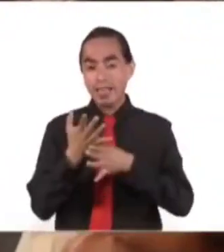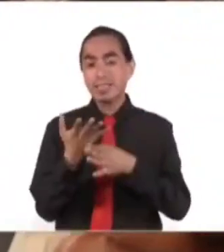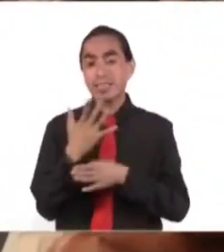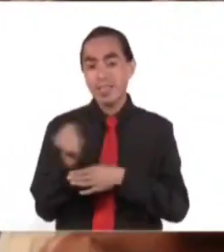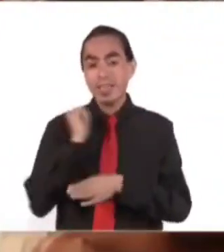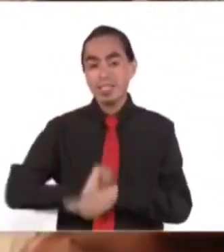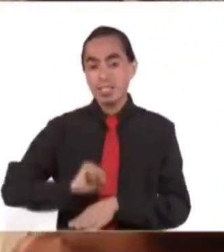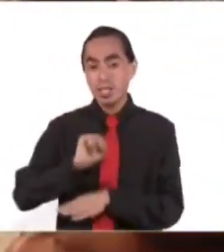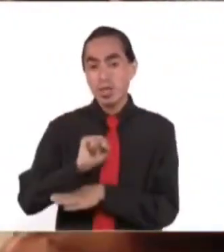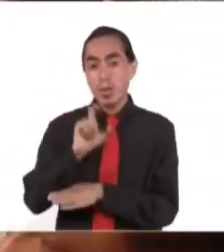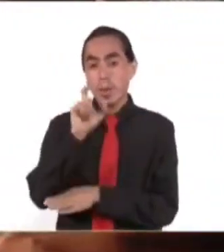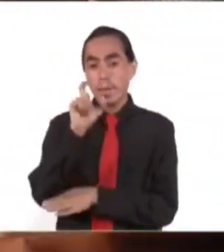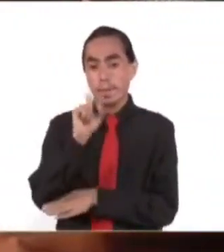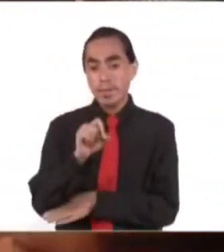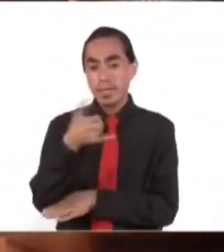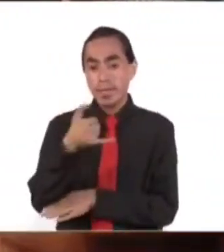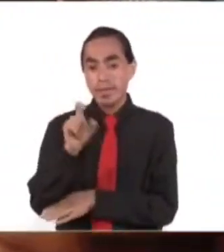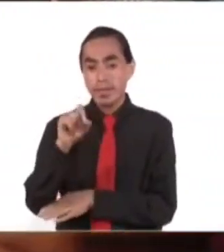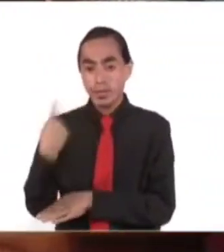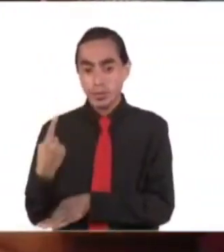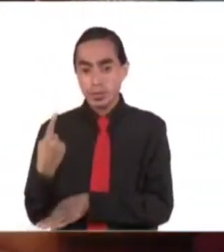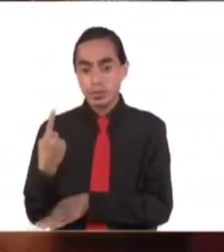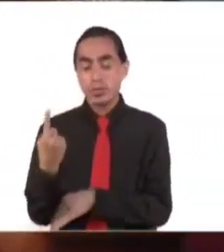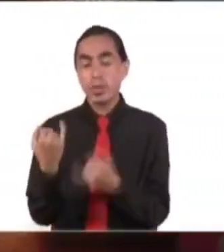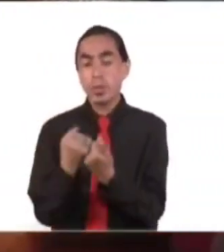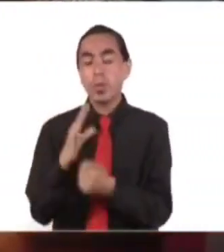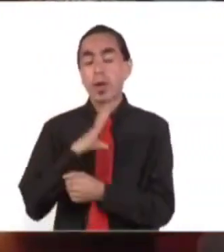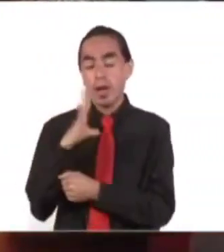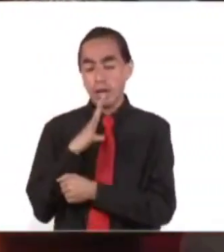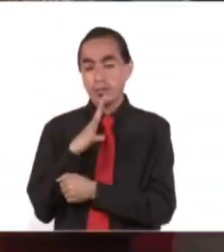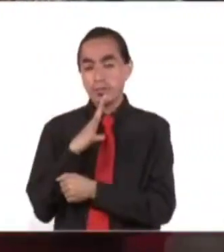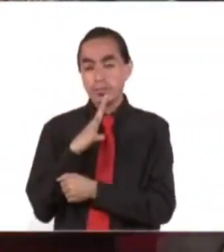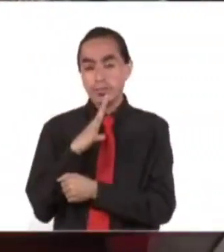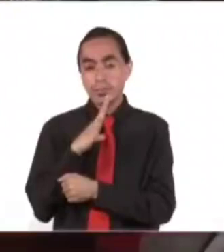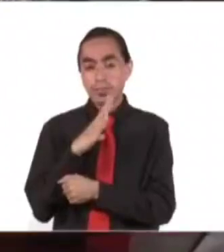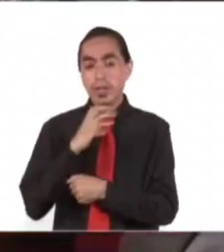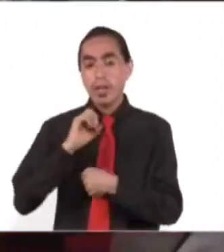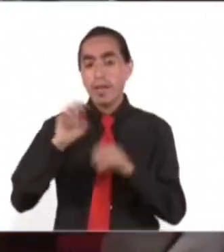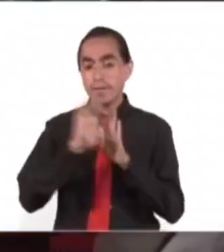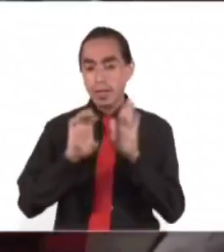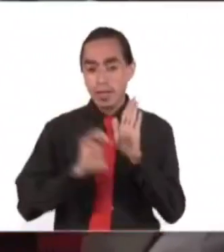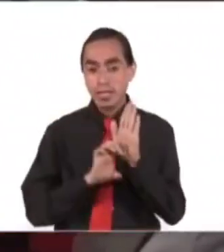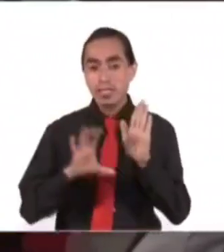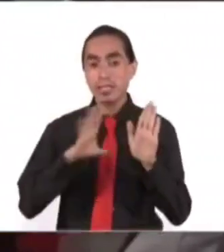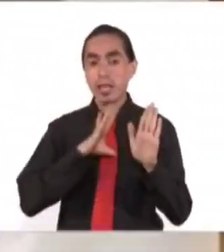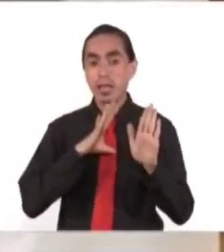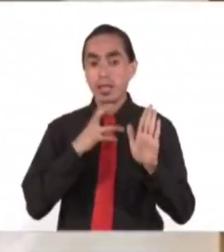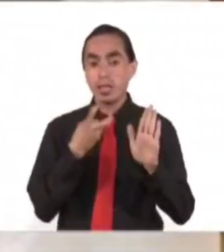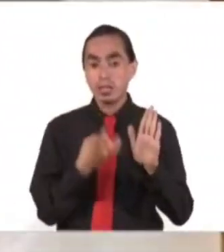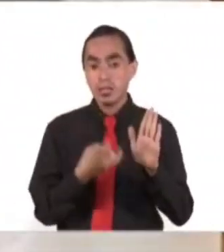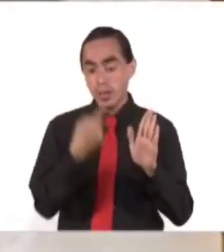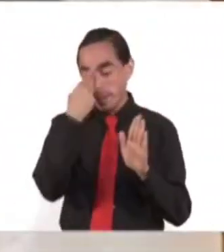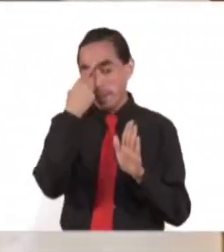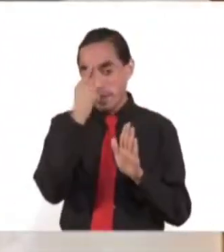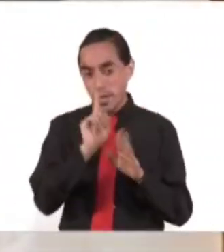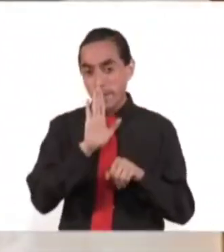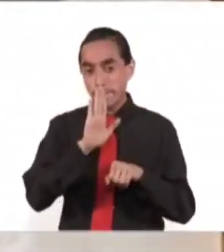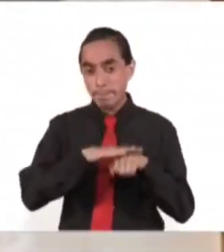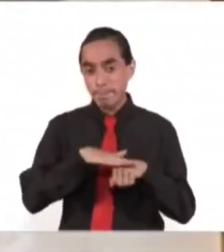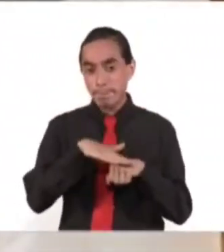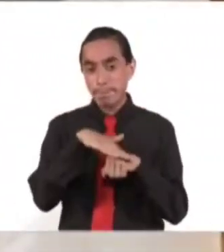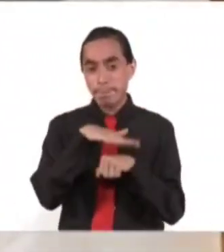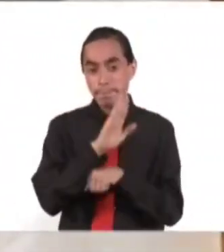y XXI han traído también consigo el imperativo ético de fomentar su producción